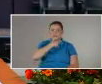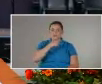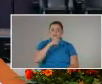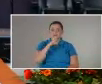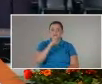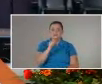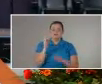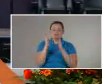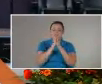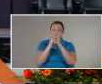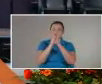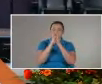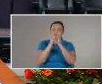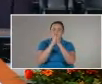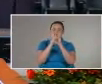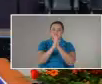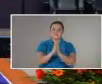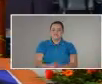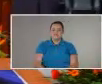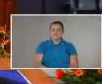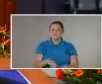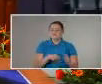domingo, qué sé yo.